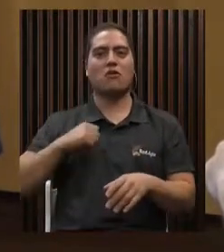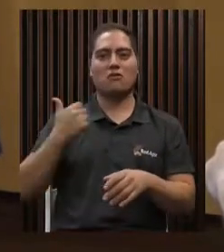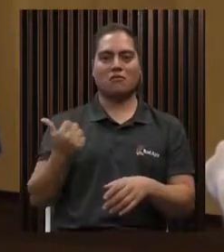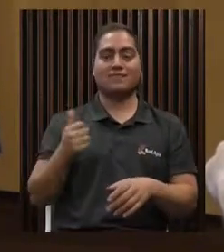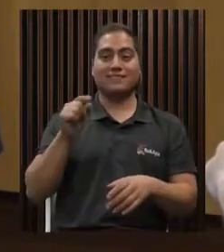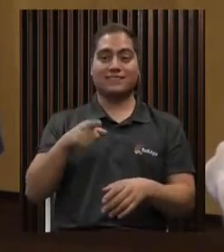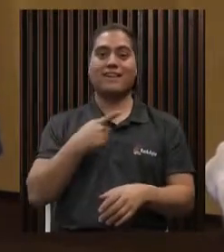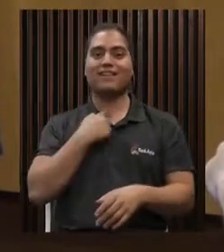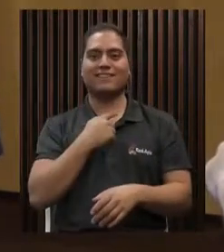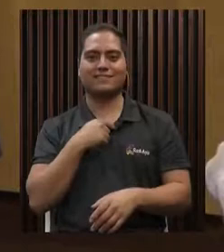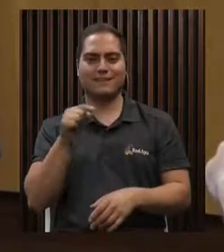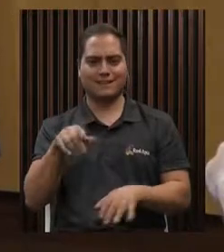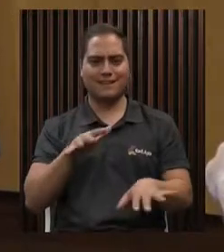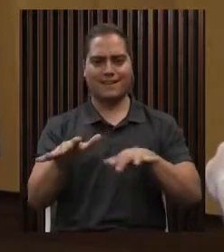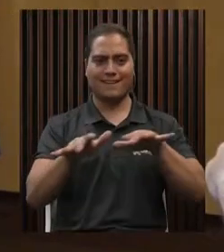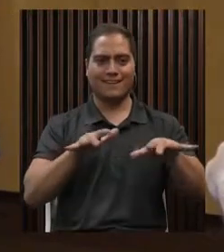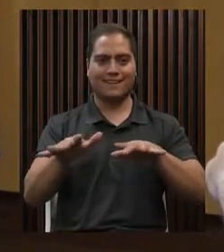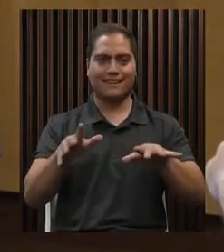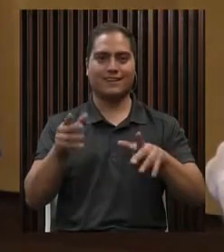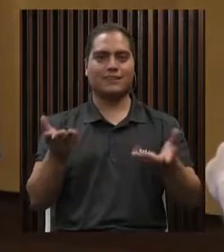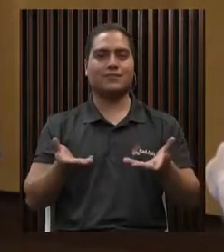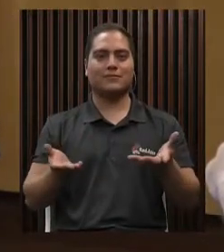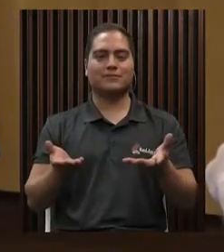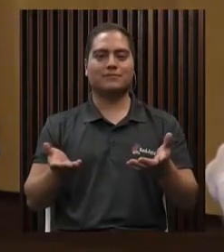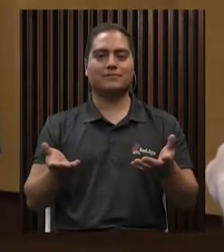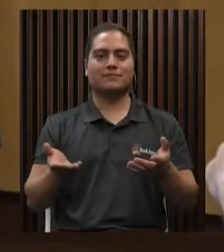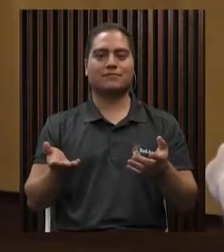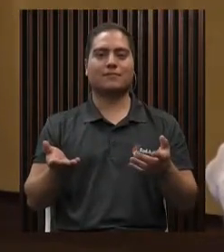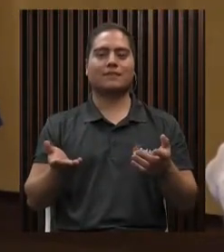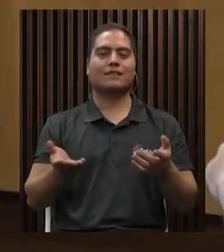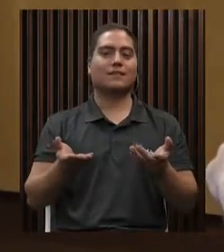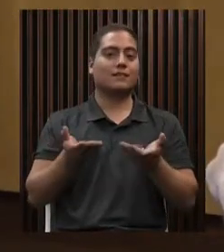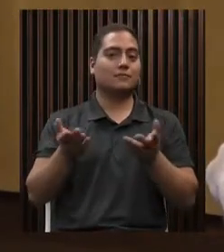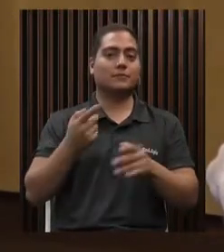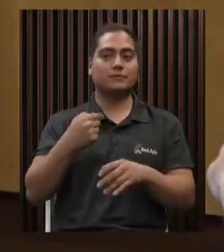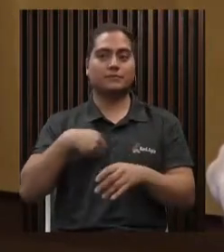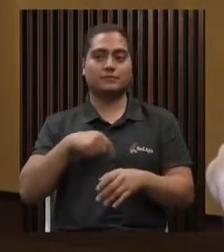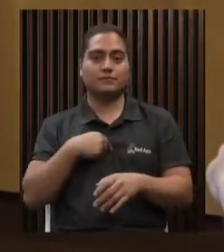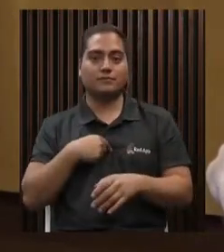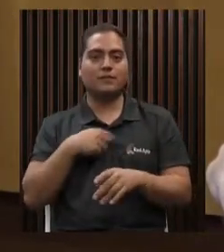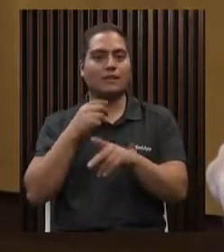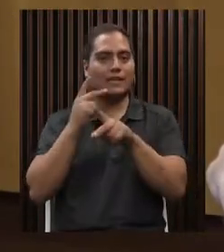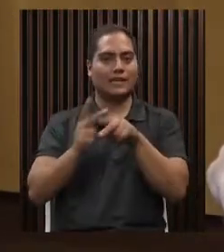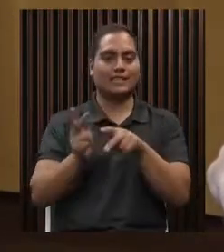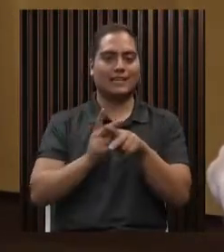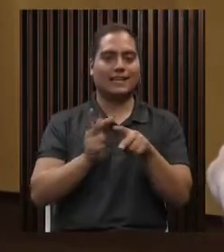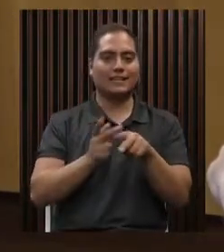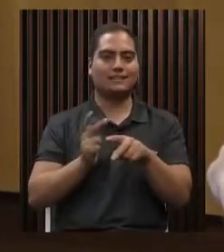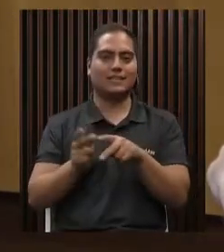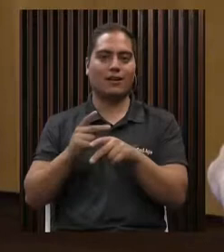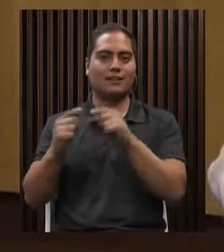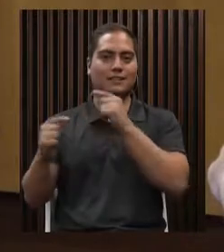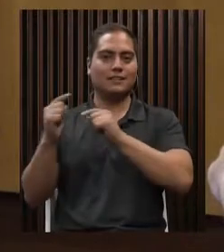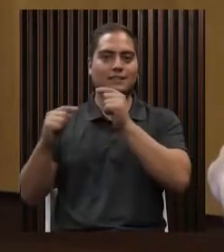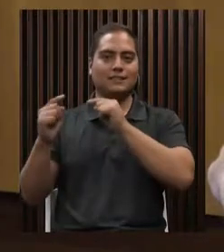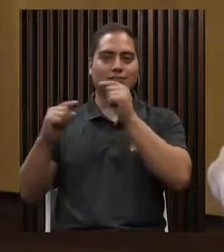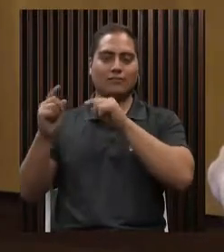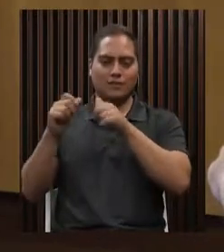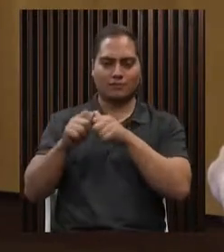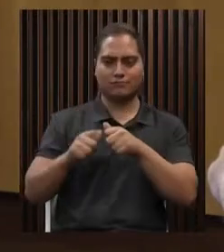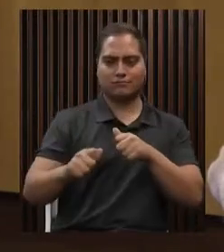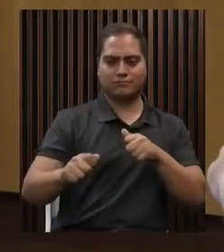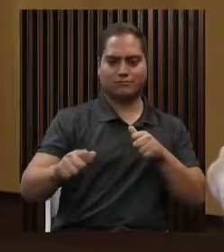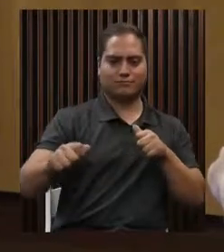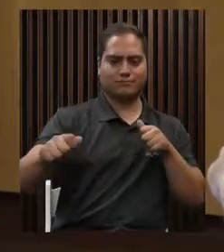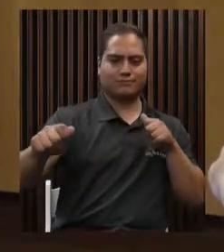de esta actividad fue que fue como si se hubiese realizado una historia prolongada en donde las